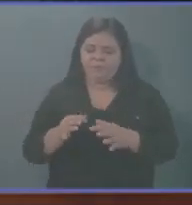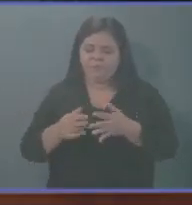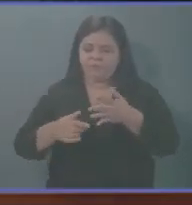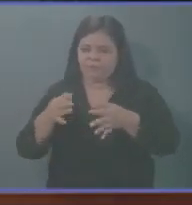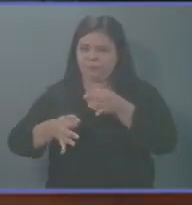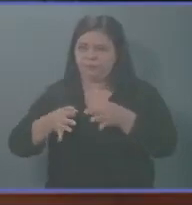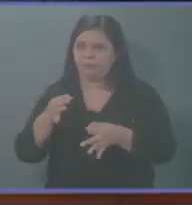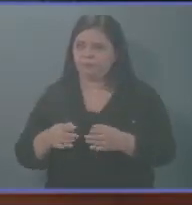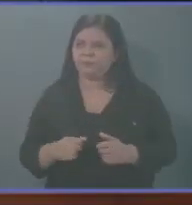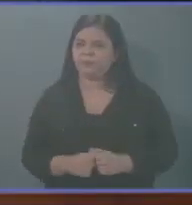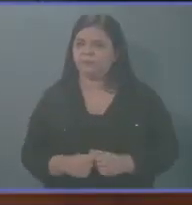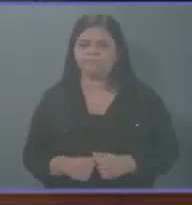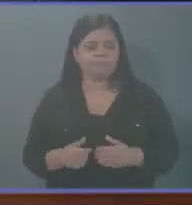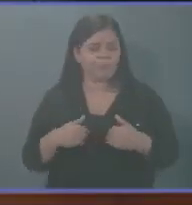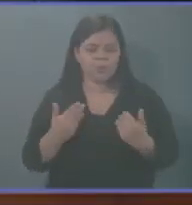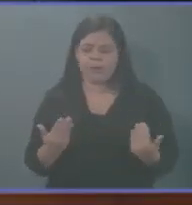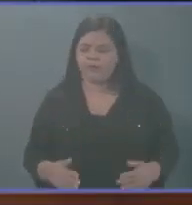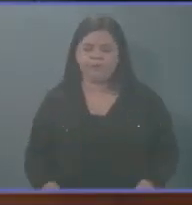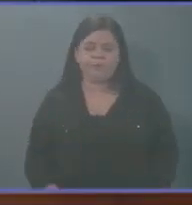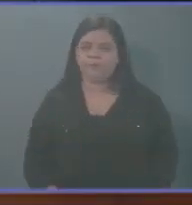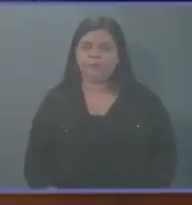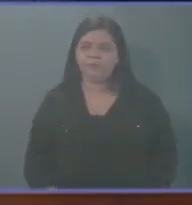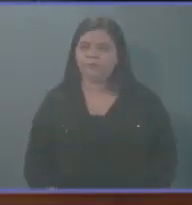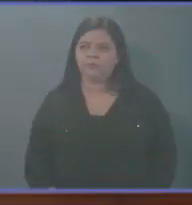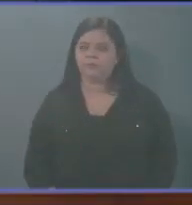causa. Pero no lo hay.